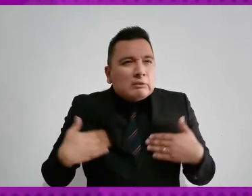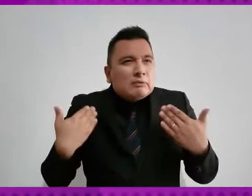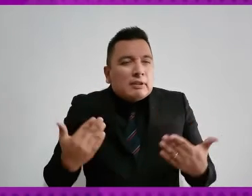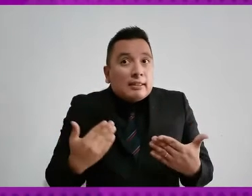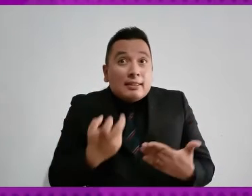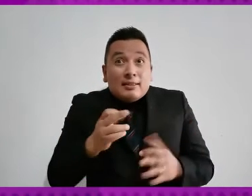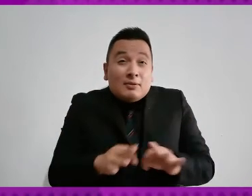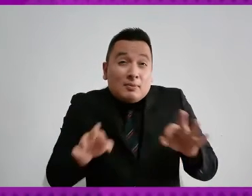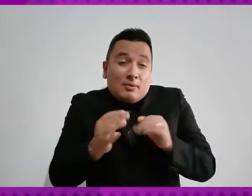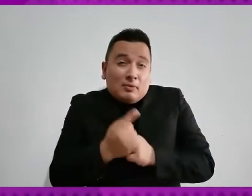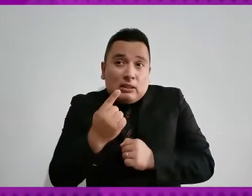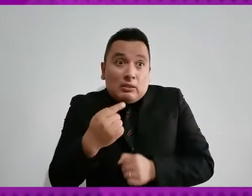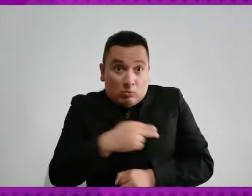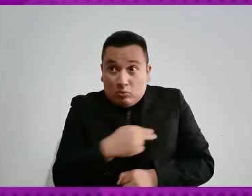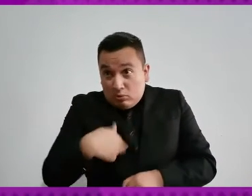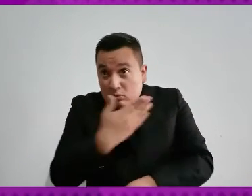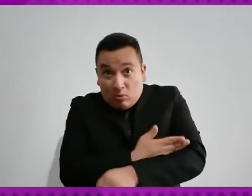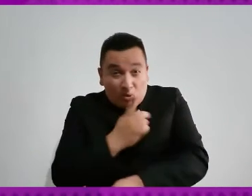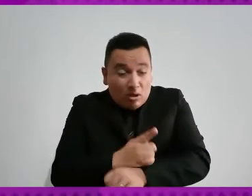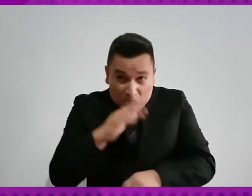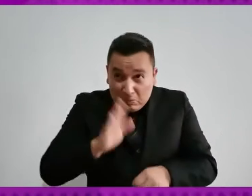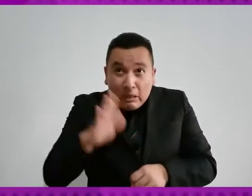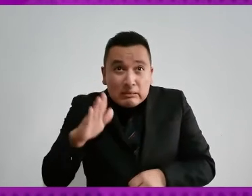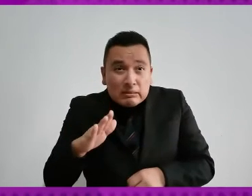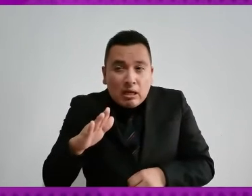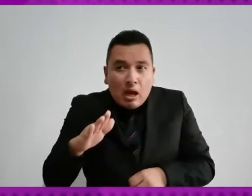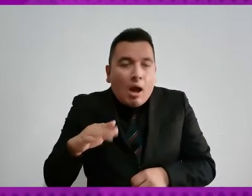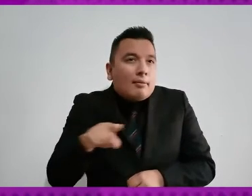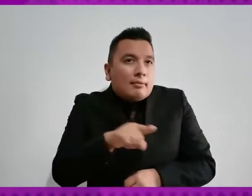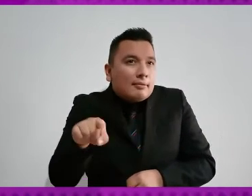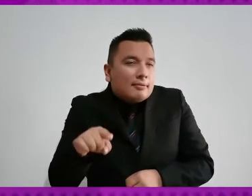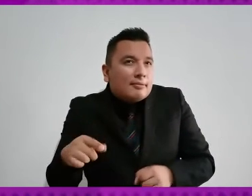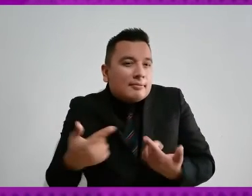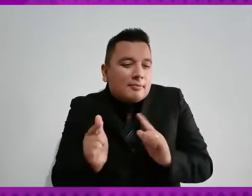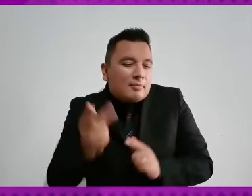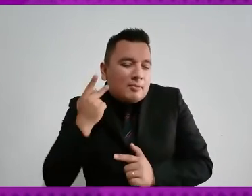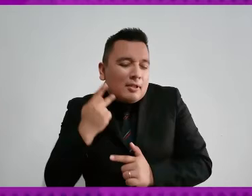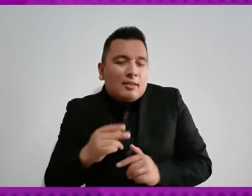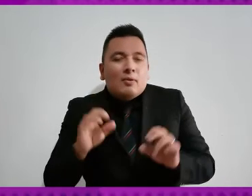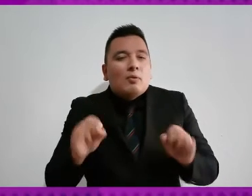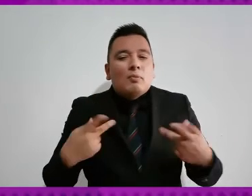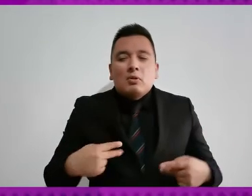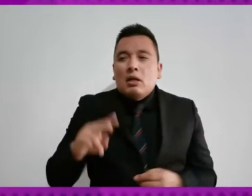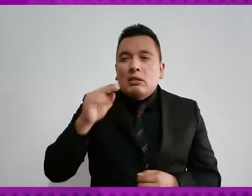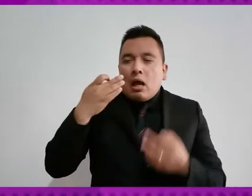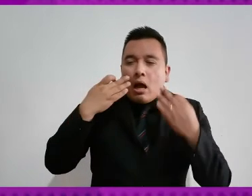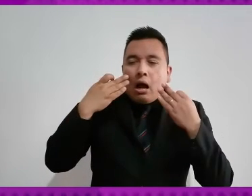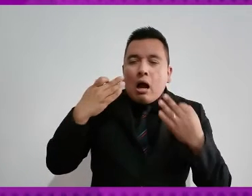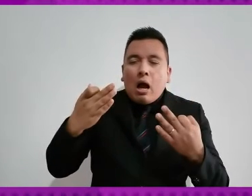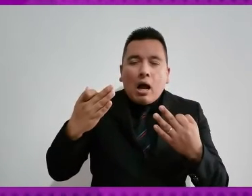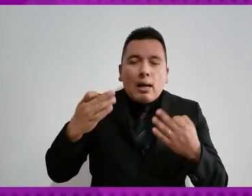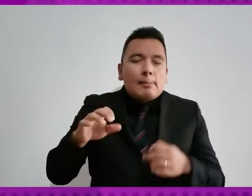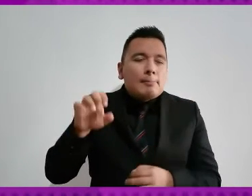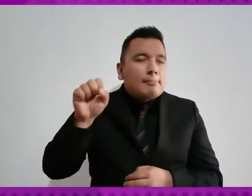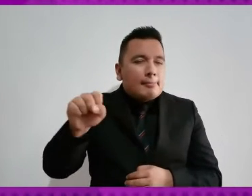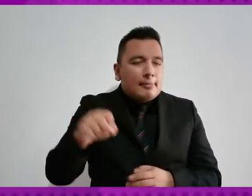¿Por qué? Porque a mayor transparencia, los actores políticos y la ciudadanía en general sabe cómo va evolucionando esto.